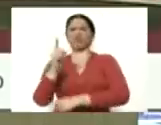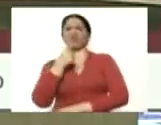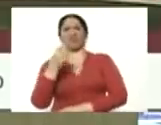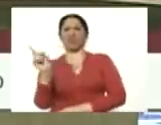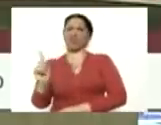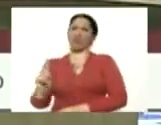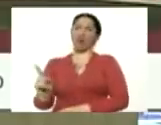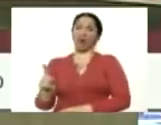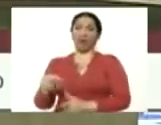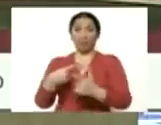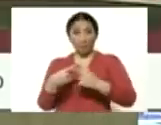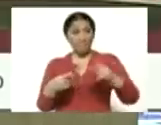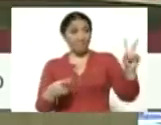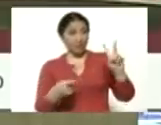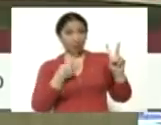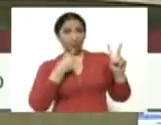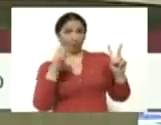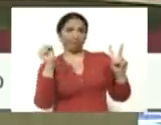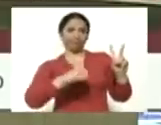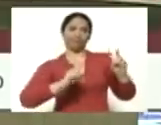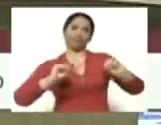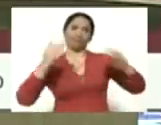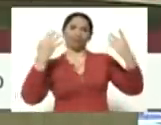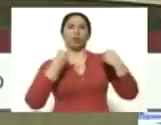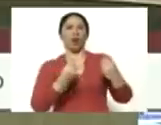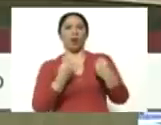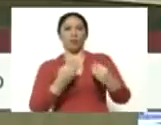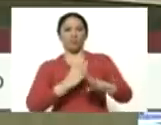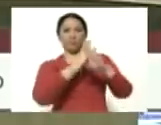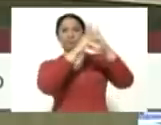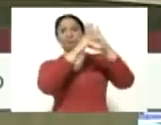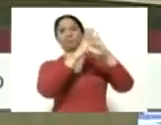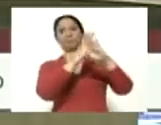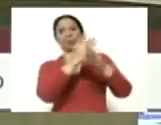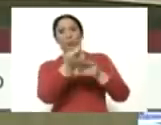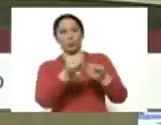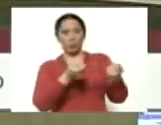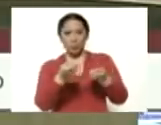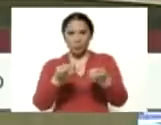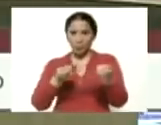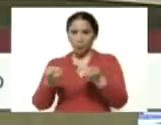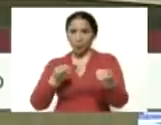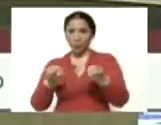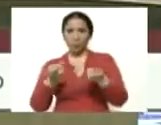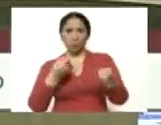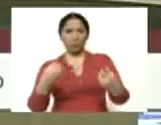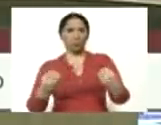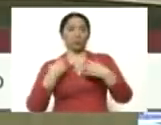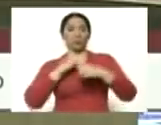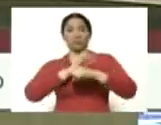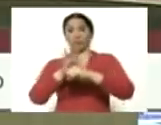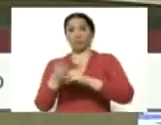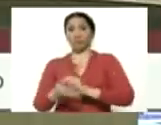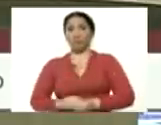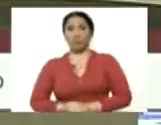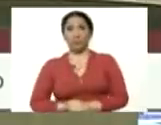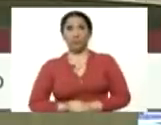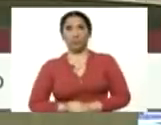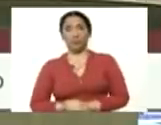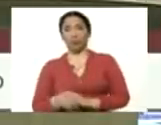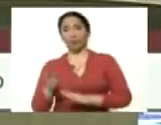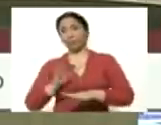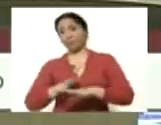Venezuela lucha y ha logrado contener la pandemia, cosa que no ha